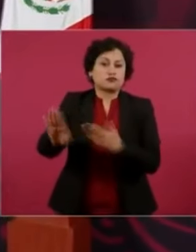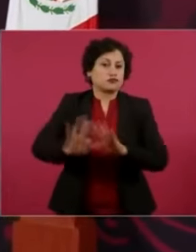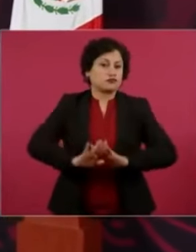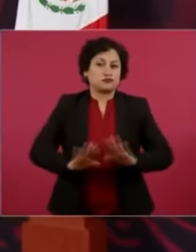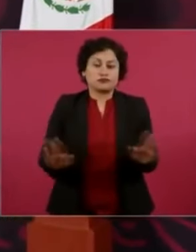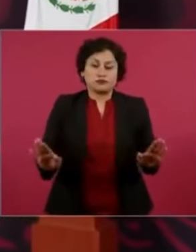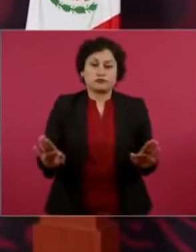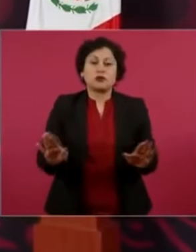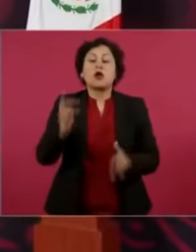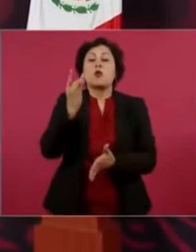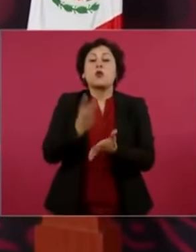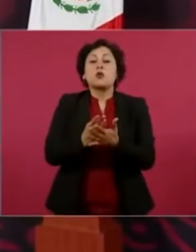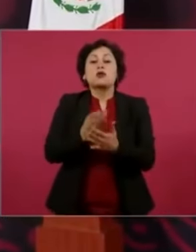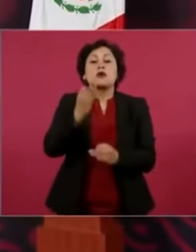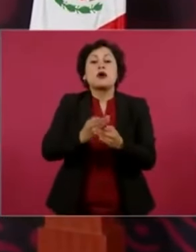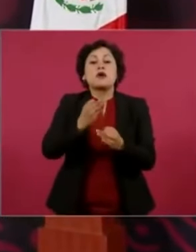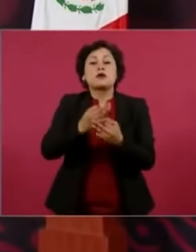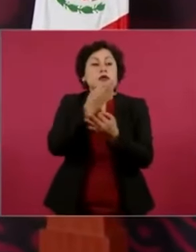a los padres que estamos